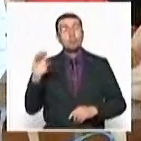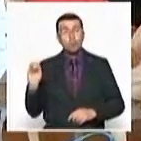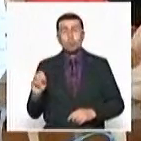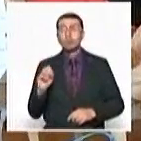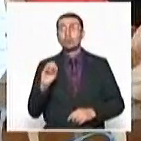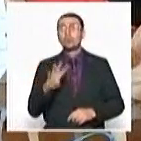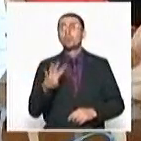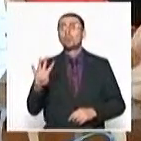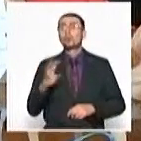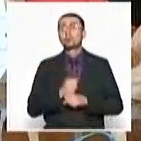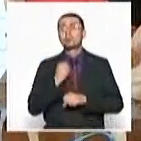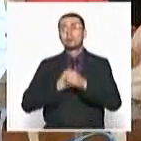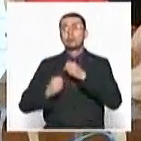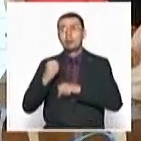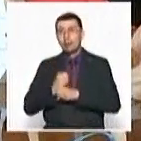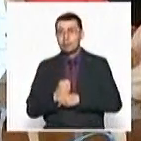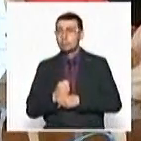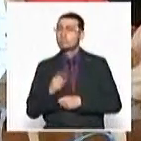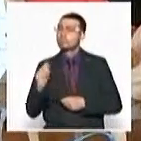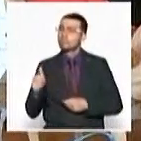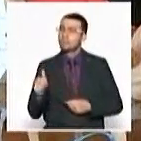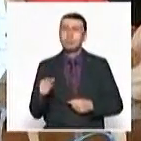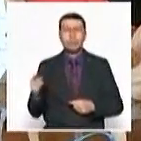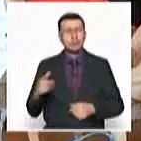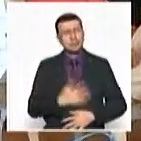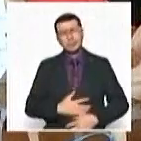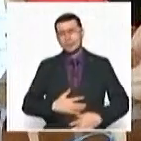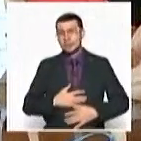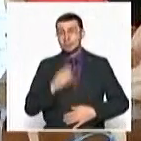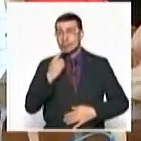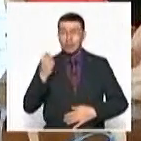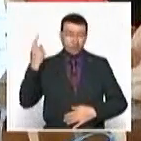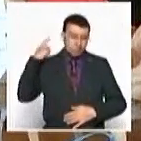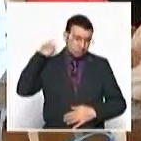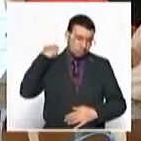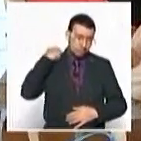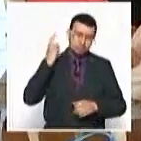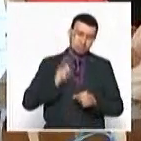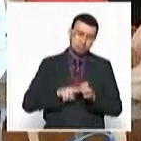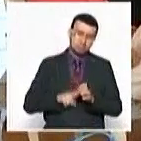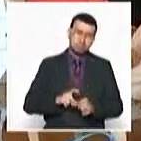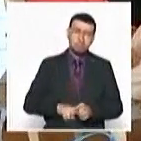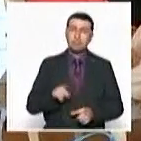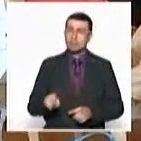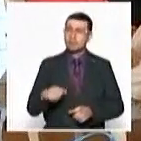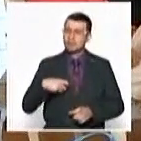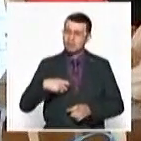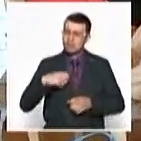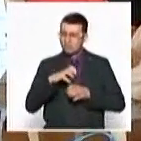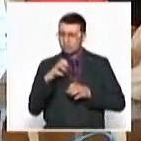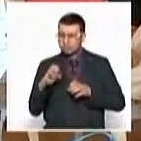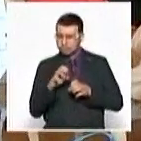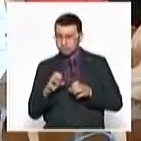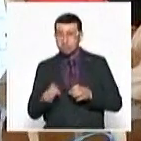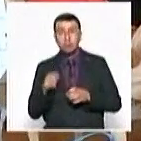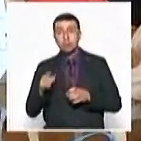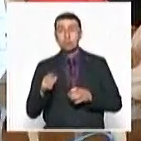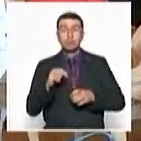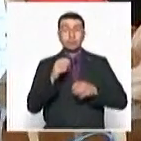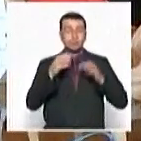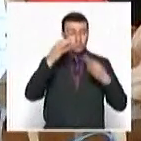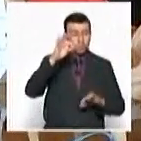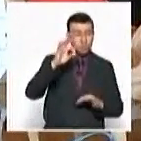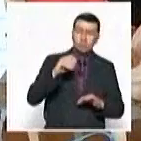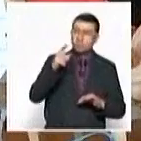hace varios padece de malestar cervical. Al palpar se le sienten nódulos. Los doctores sacan radiografía, el diagnóstico siempre